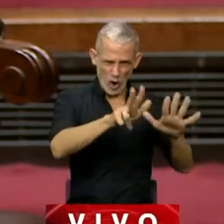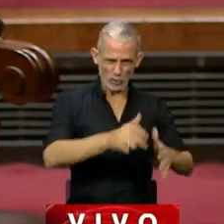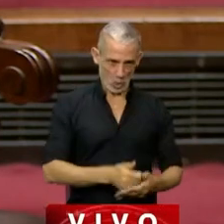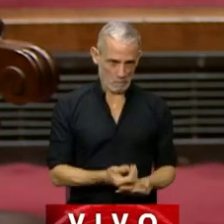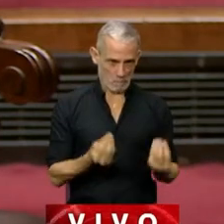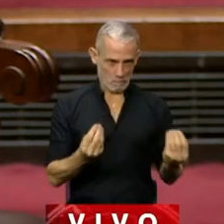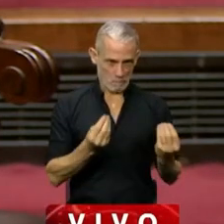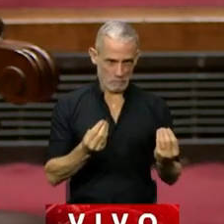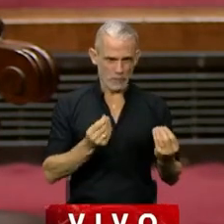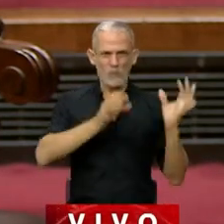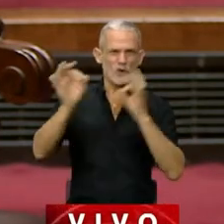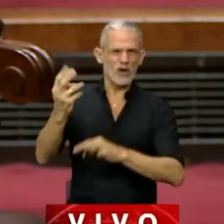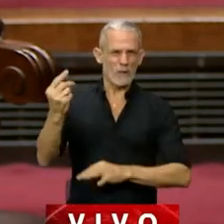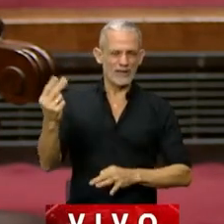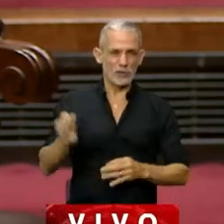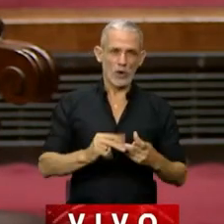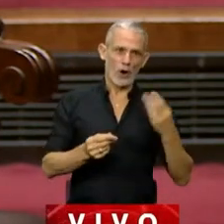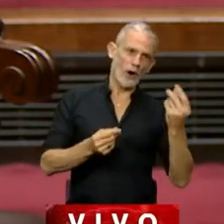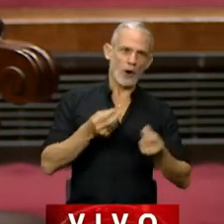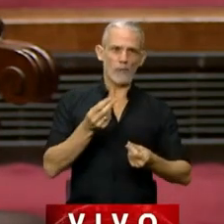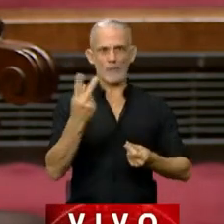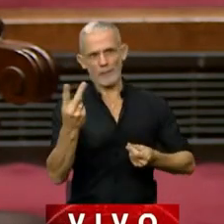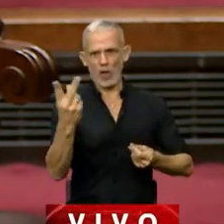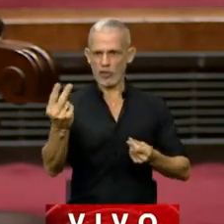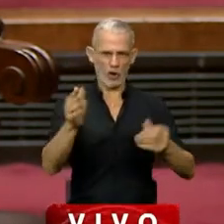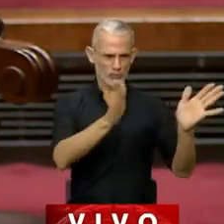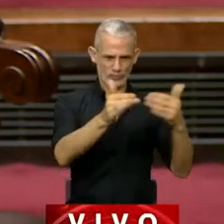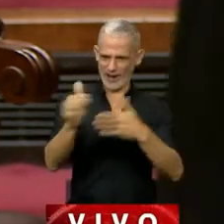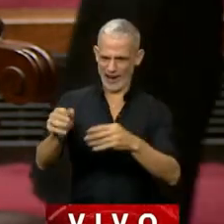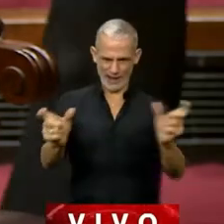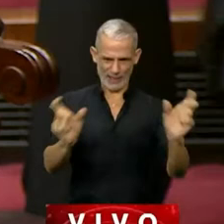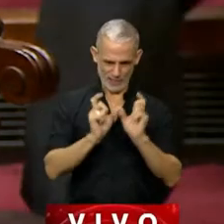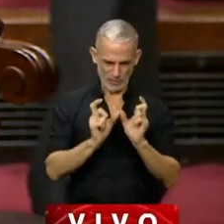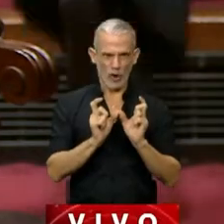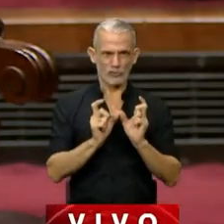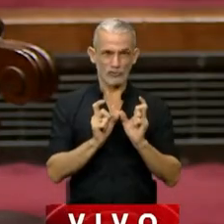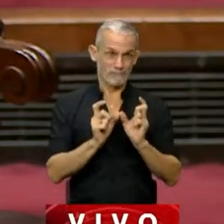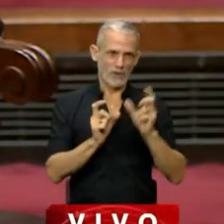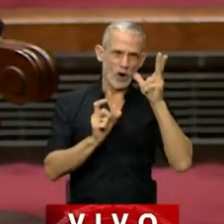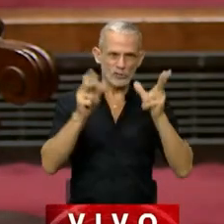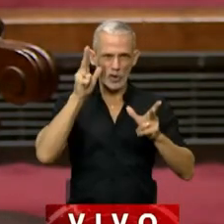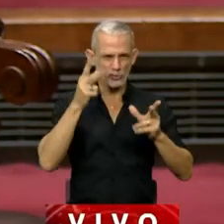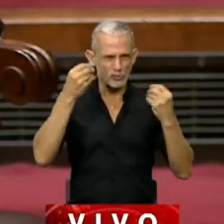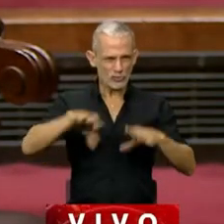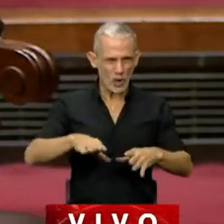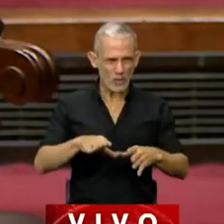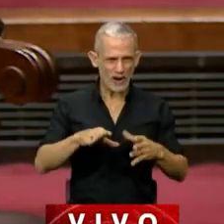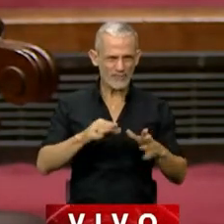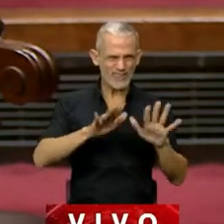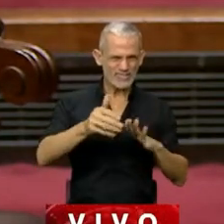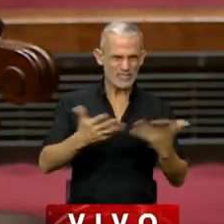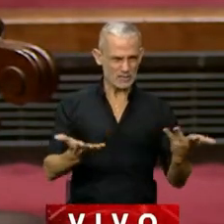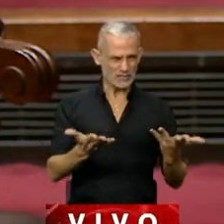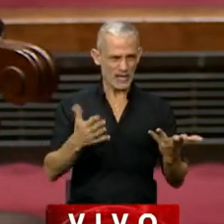que es que compremos 2 en bases y no sobre en varios medicamentos